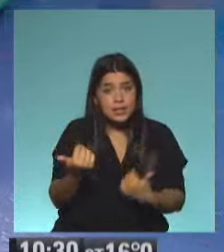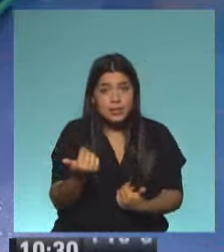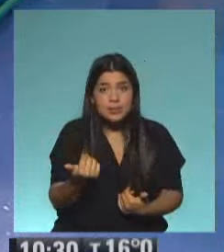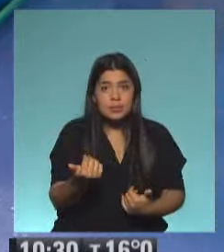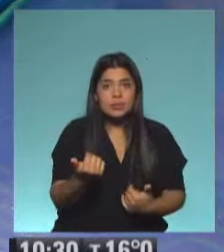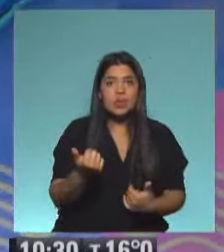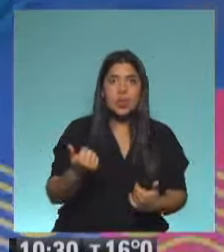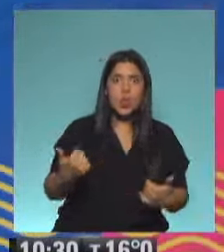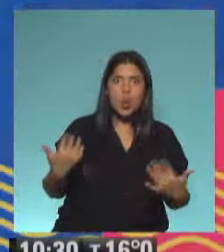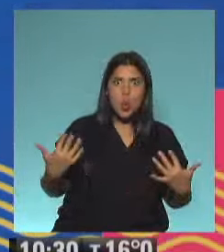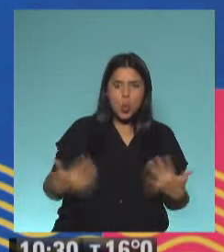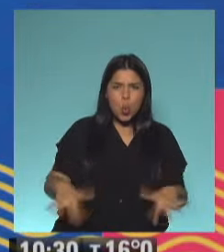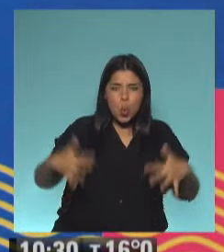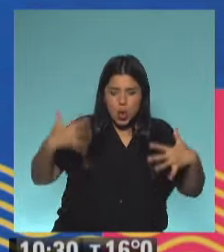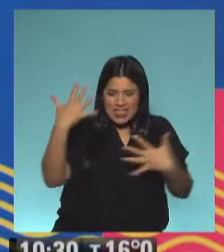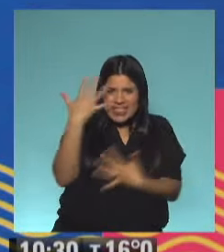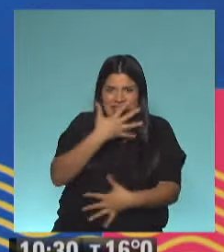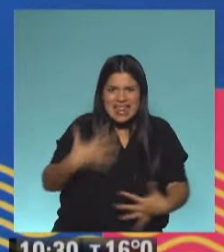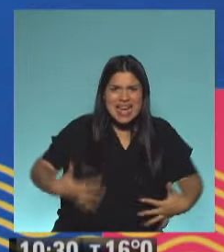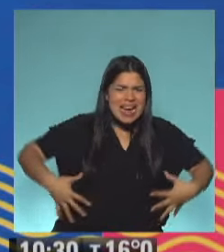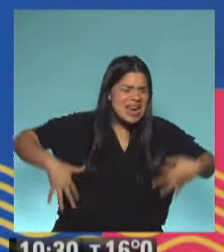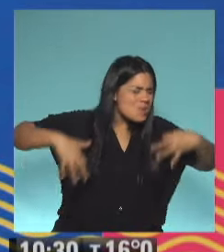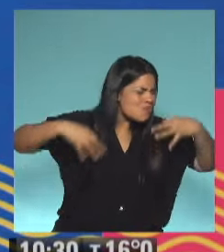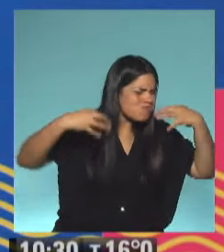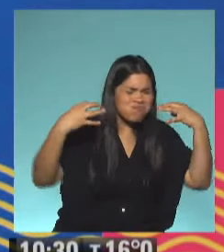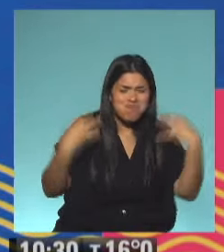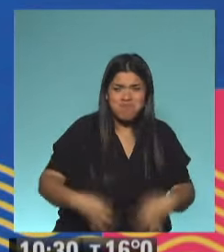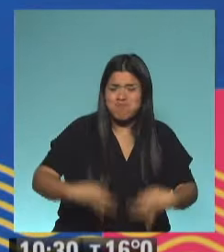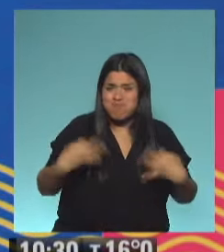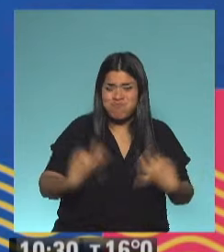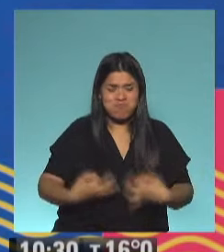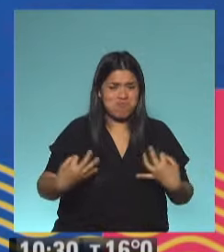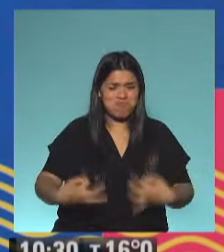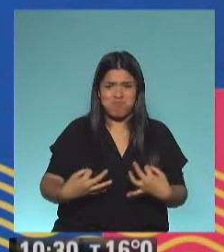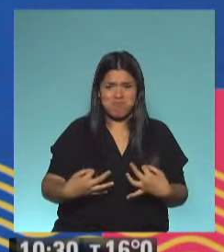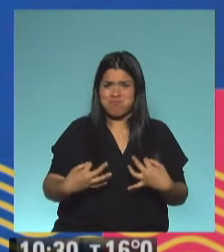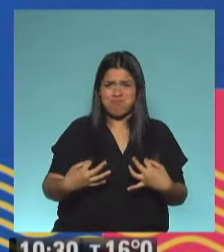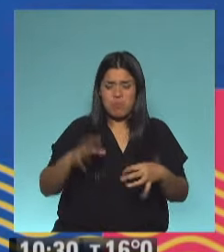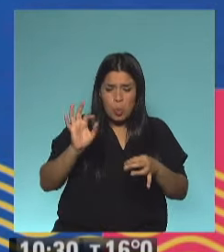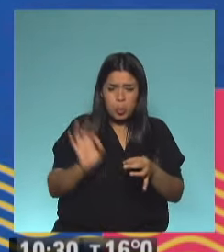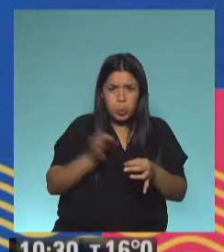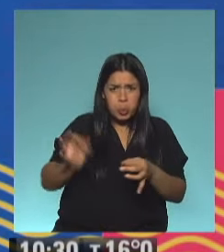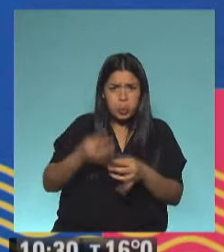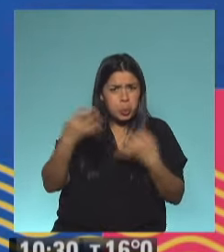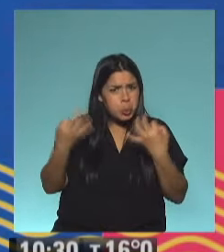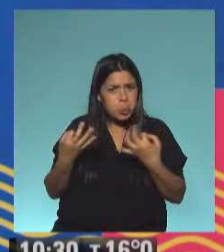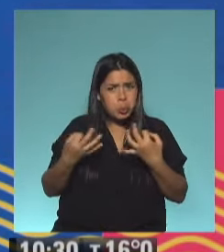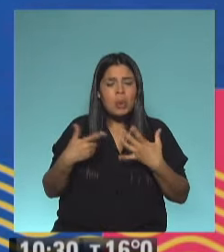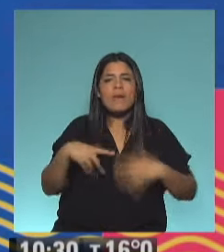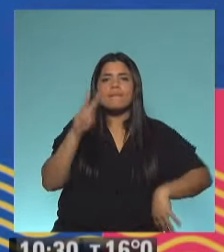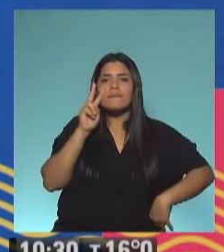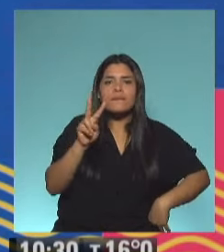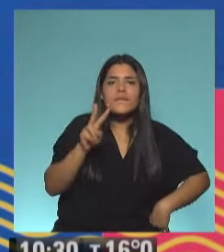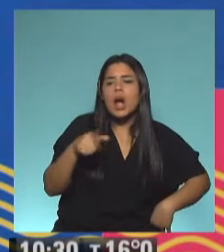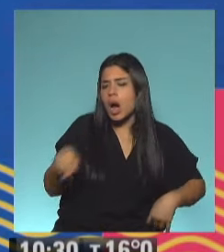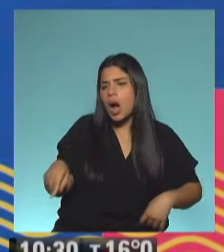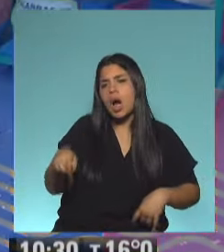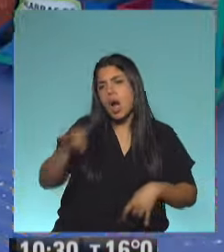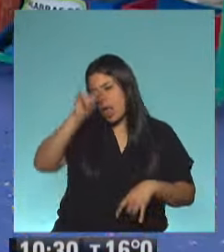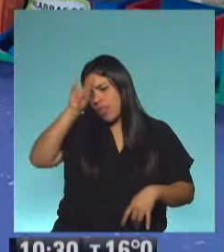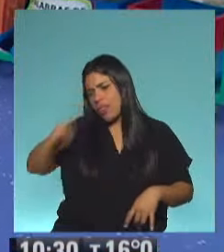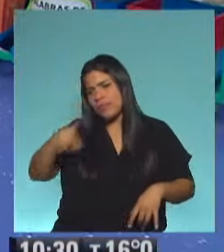Esos trajes son hermosos, muy elaborados. Mire, diablillo, le trae recuerdos seguramente. Ay, se entristece. Ay,